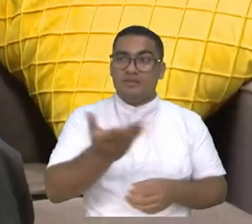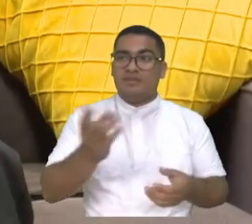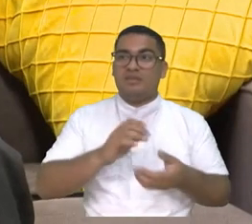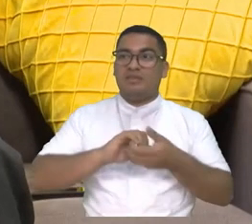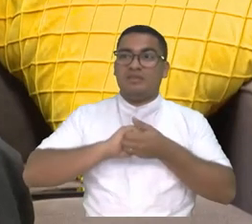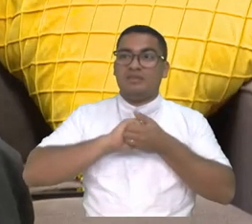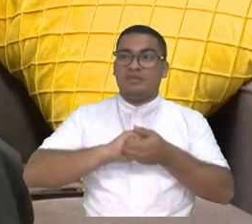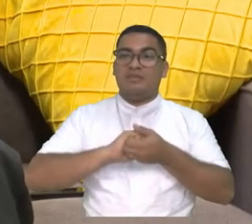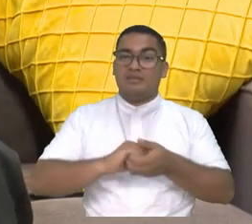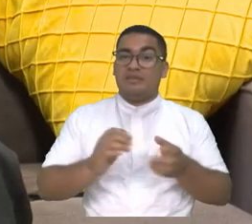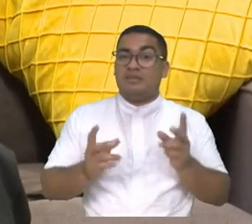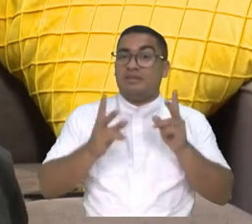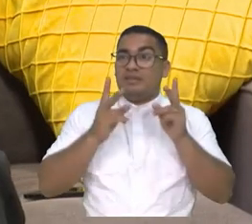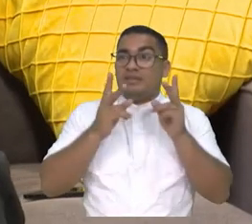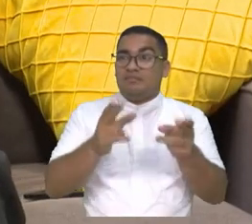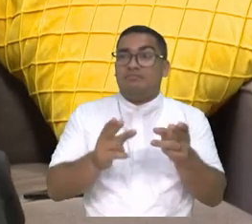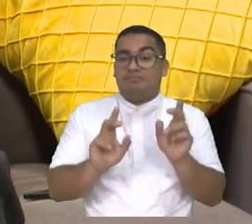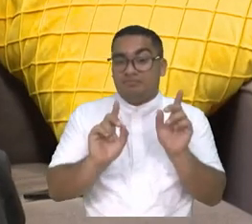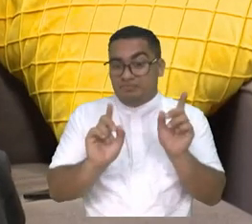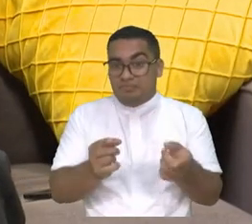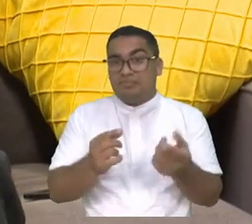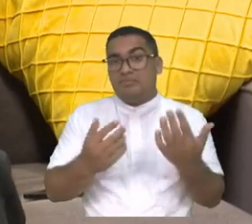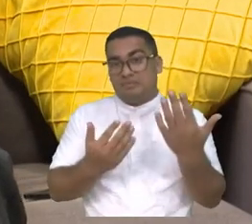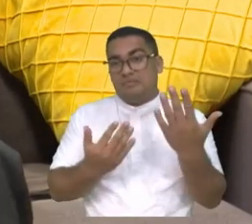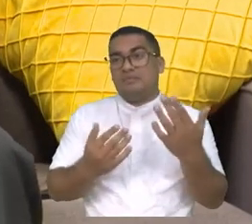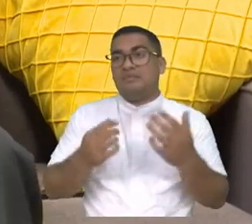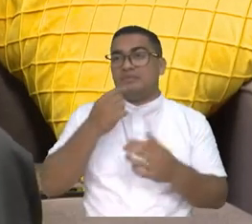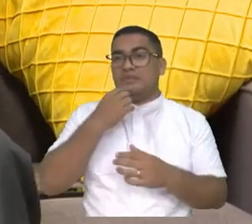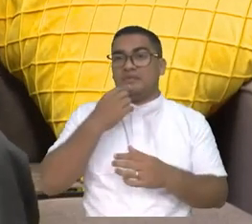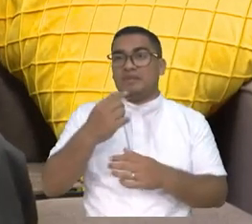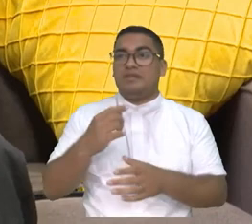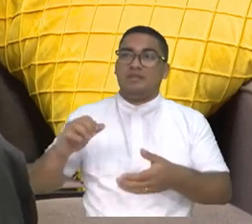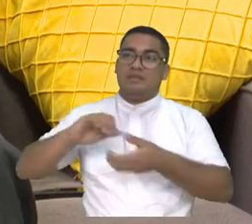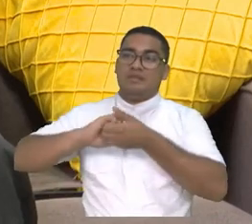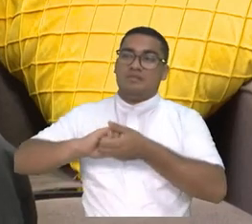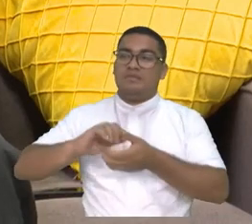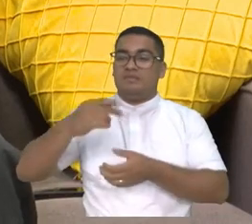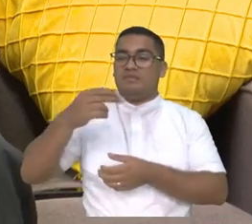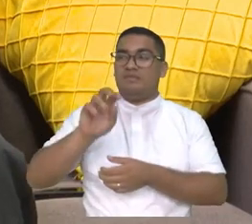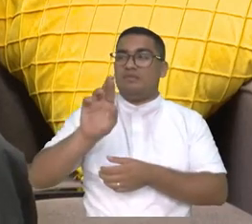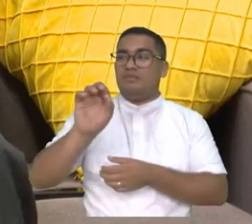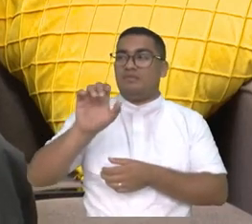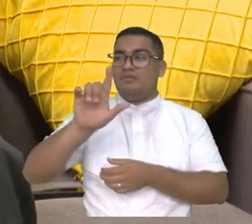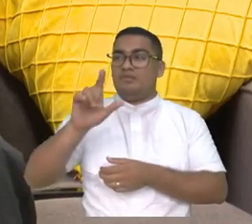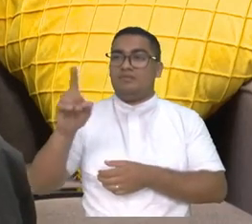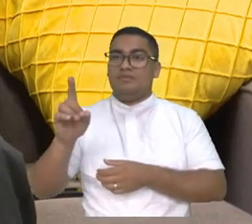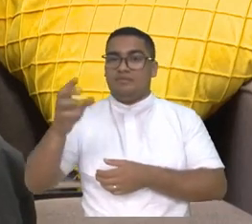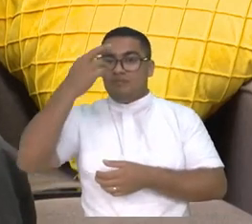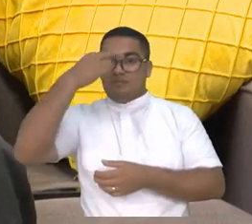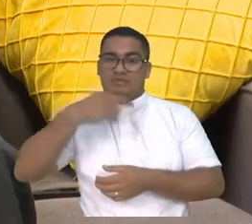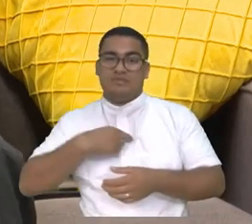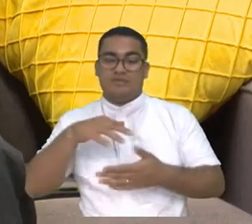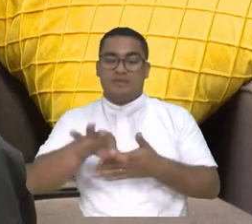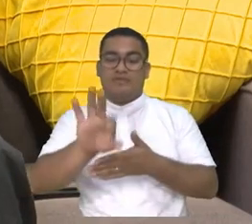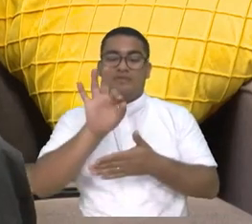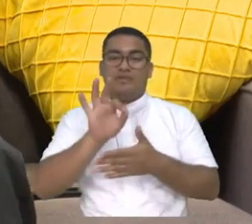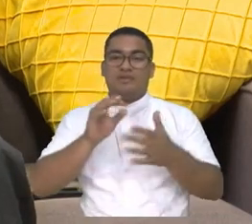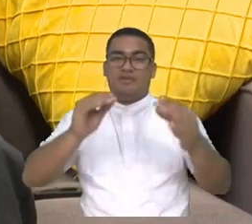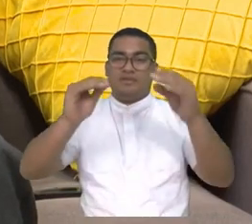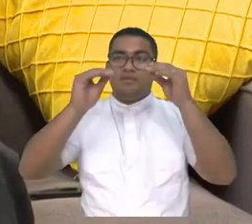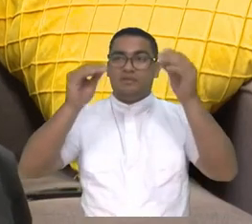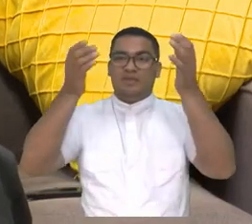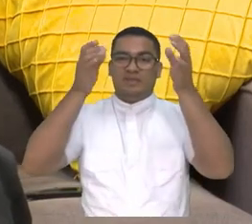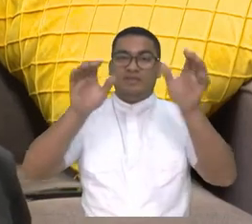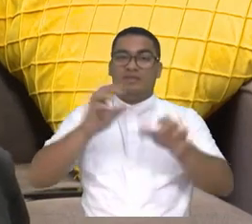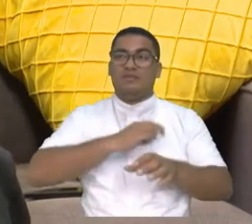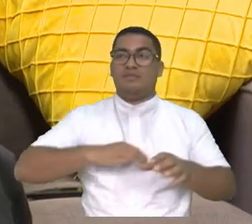pues tenemos que hacer una breve pausa, pero ya volvemos con el compañero Harold Delgado, quien es responsable de la Oficina de Educación Artística y